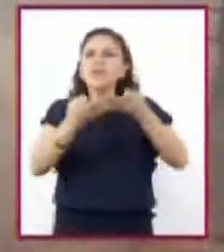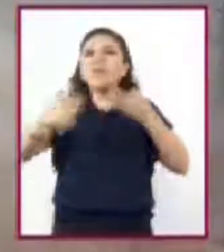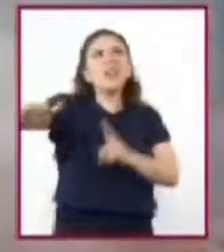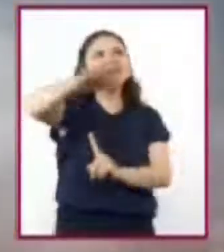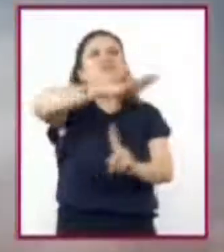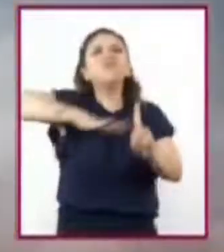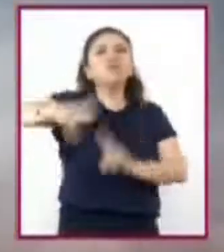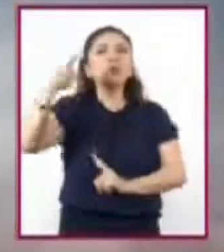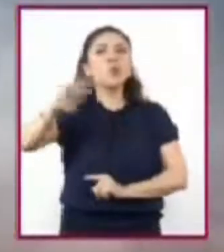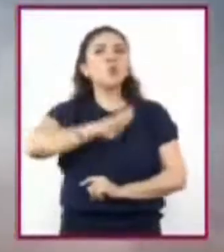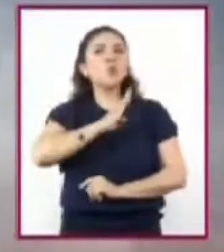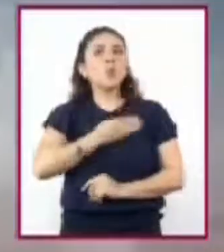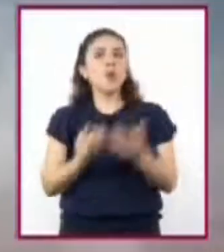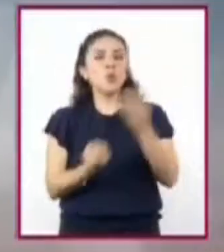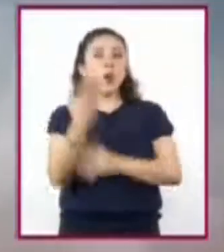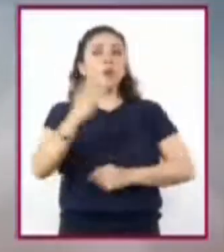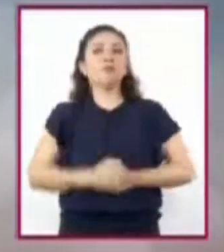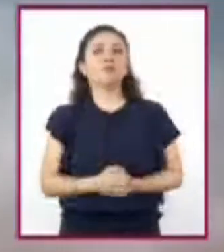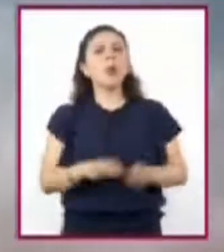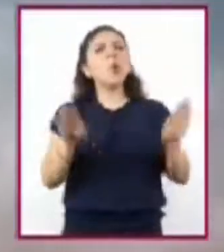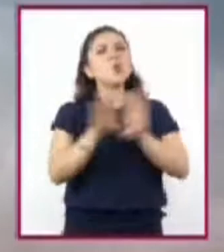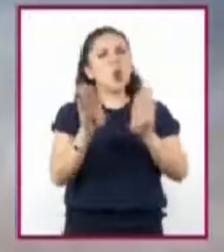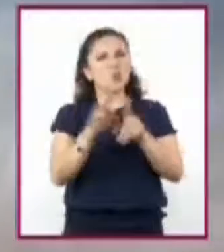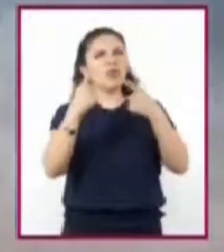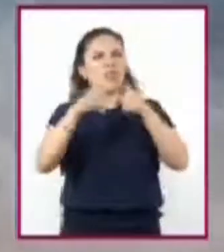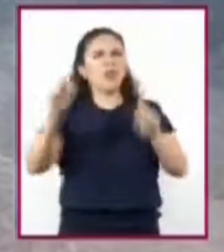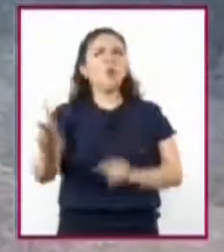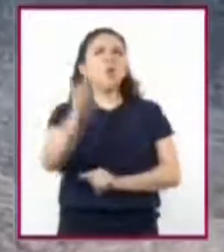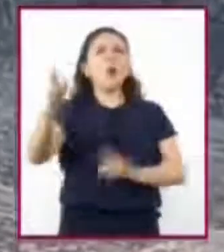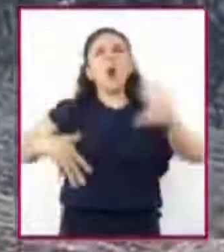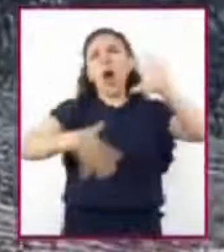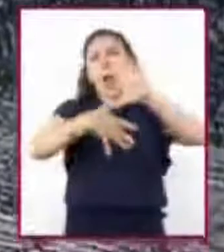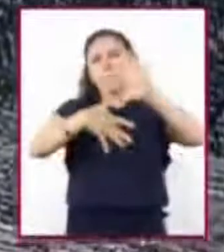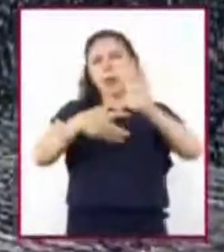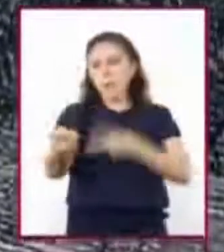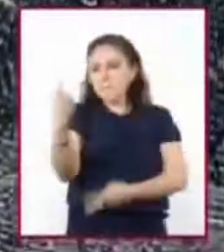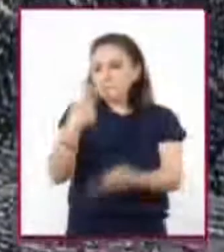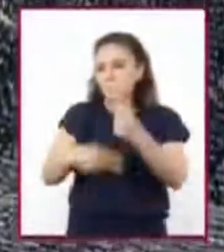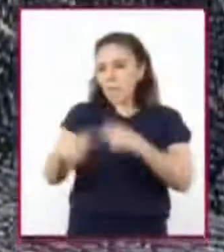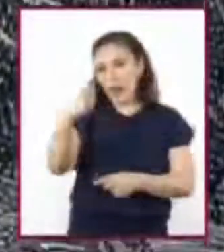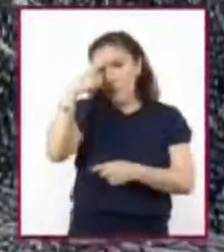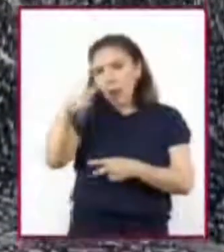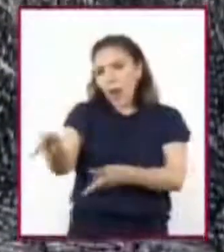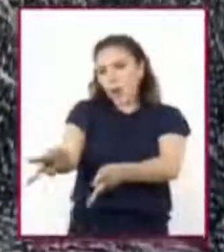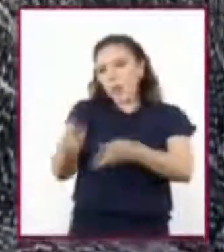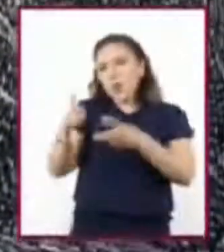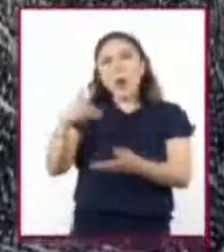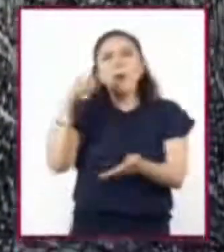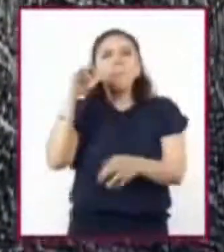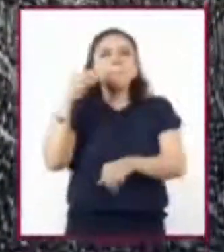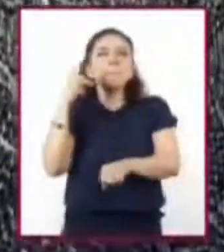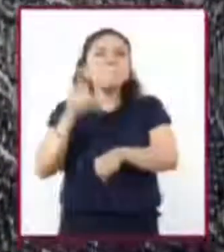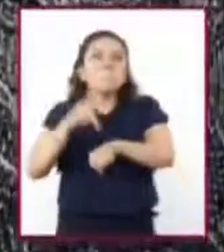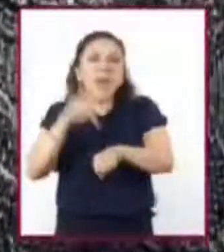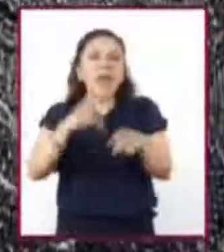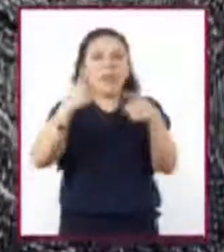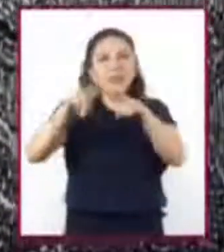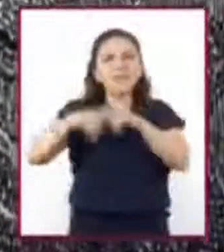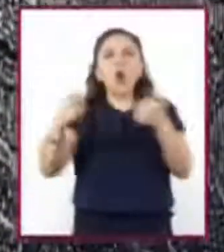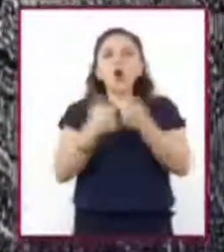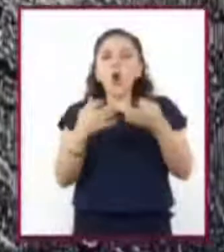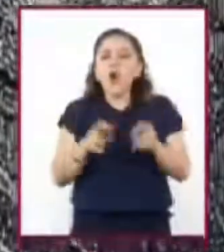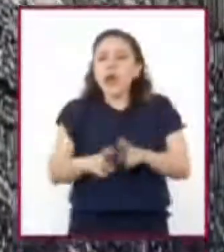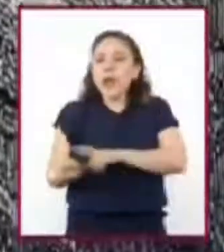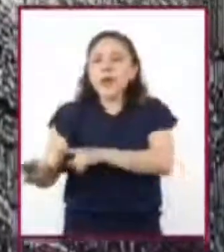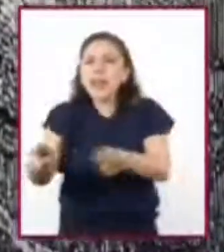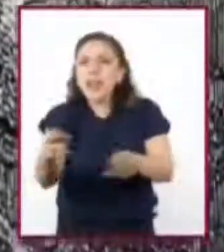A diferencia de la forma en que los pueblos mesoamericanos obtenían los metales en los lechos de los ríos, en la arena de los